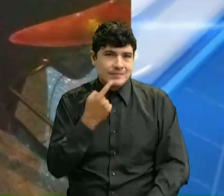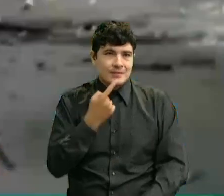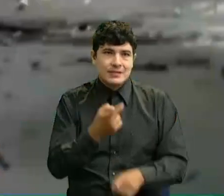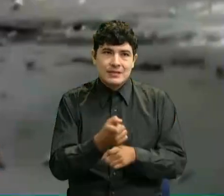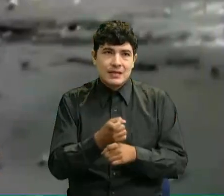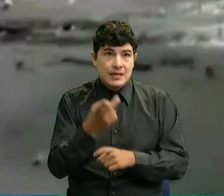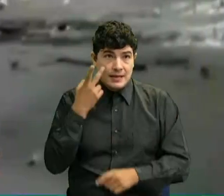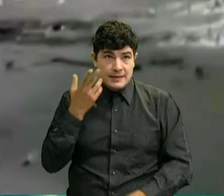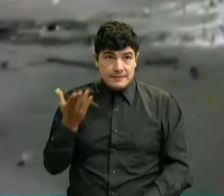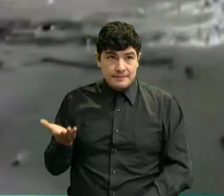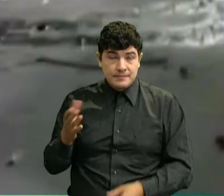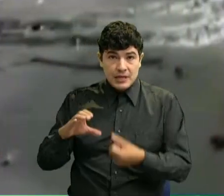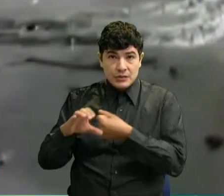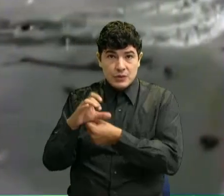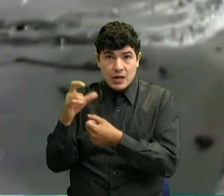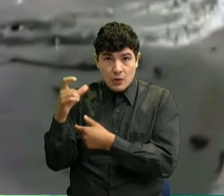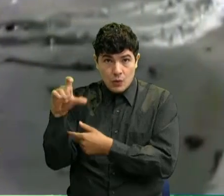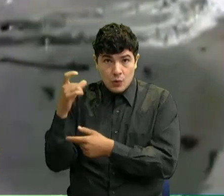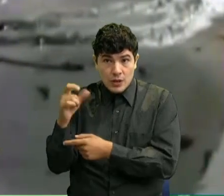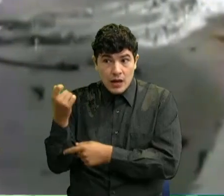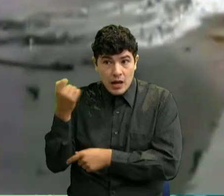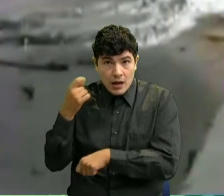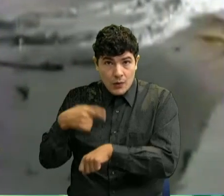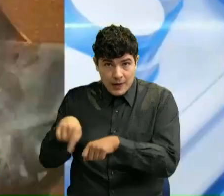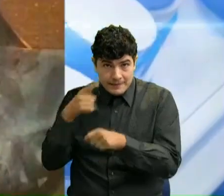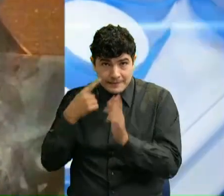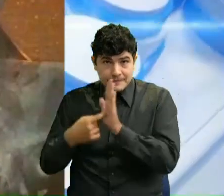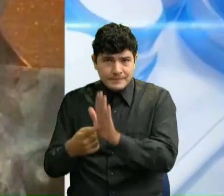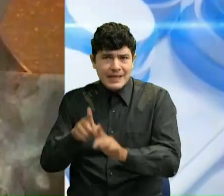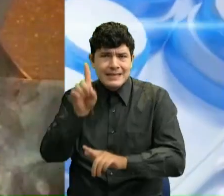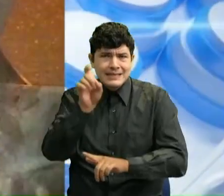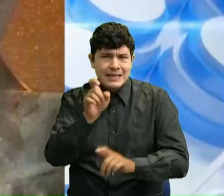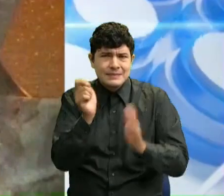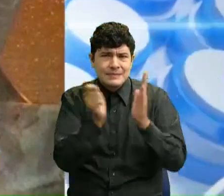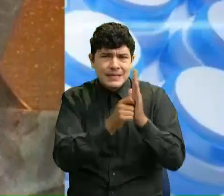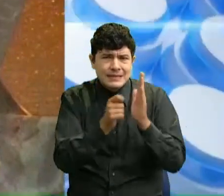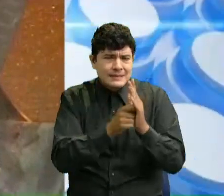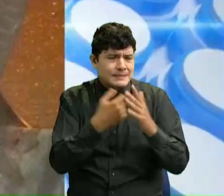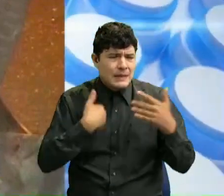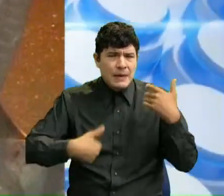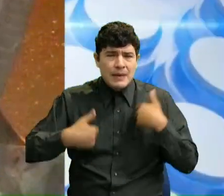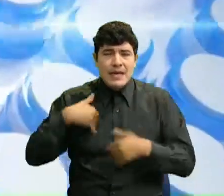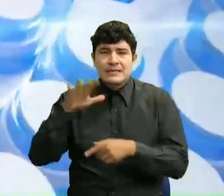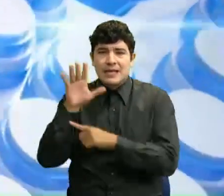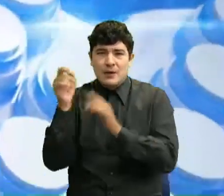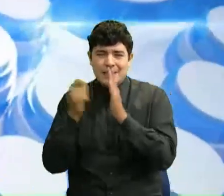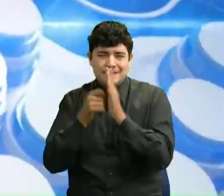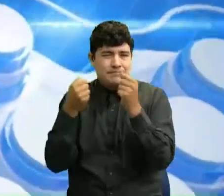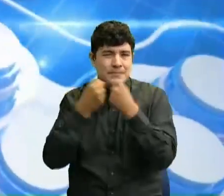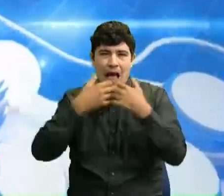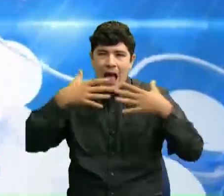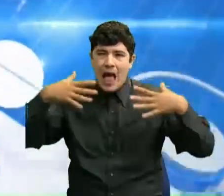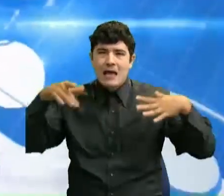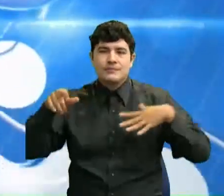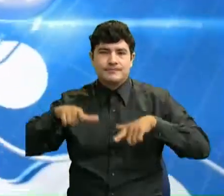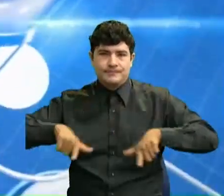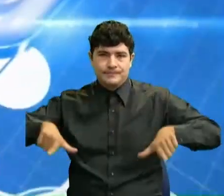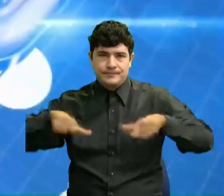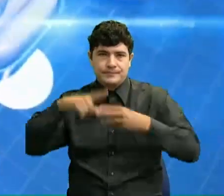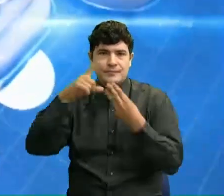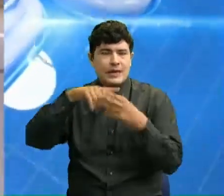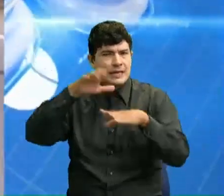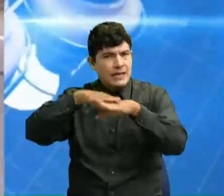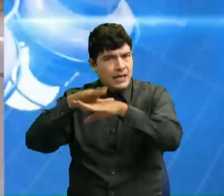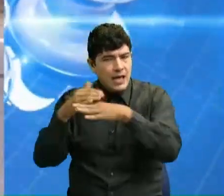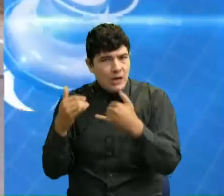en las últimas horas en Cúcuta y su área metropolitana. 6 heridos y 5 siniestros viales reportan las autoridades, quienes también hacen un